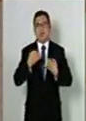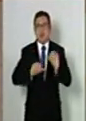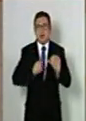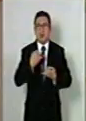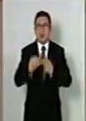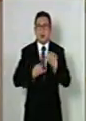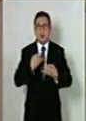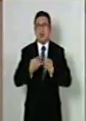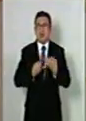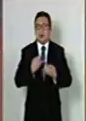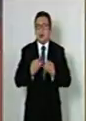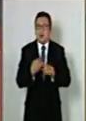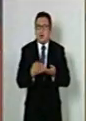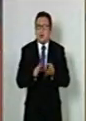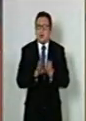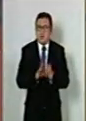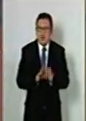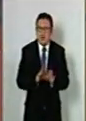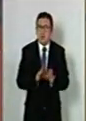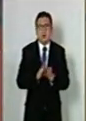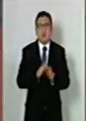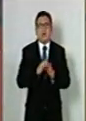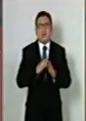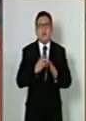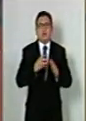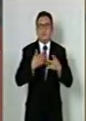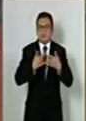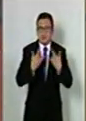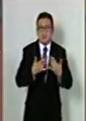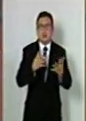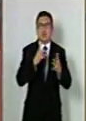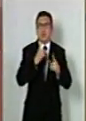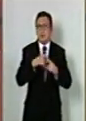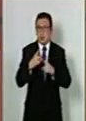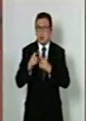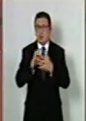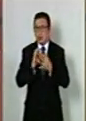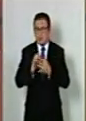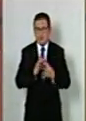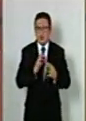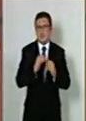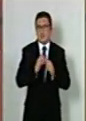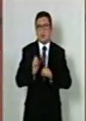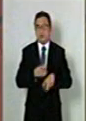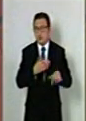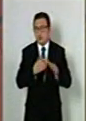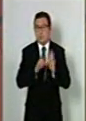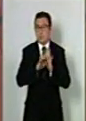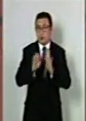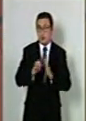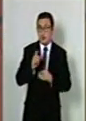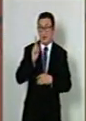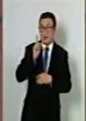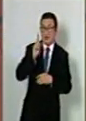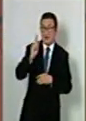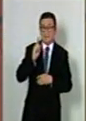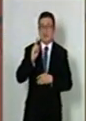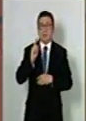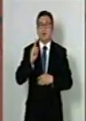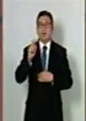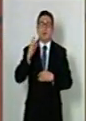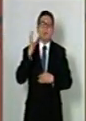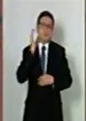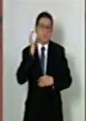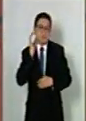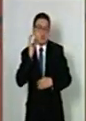la media cancha. Esa es una estrategia deportiva. En San Lázaro nos están esperando